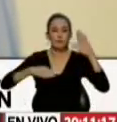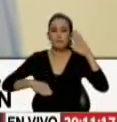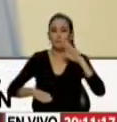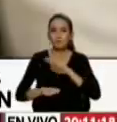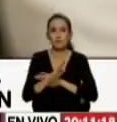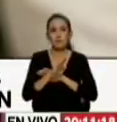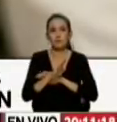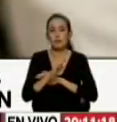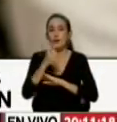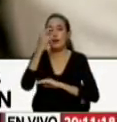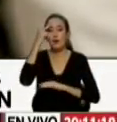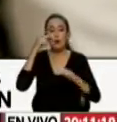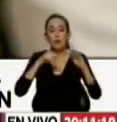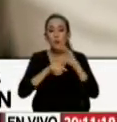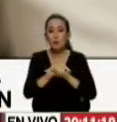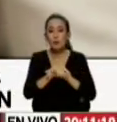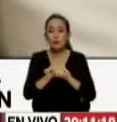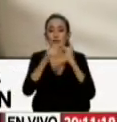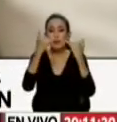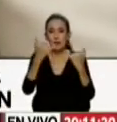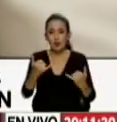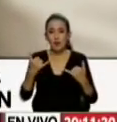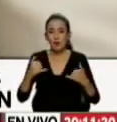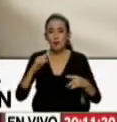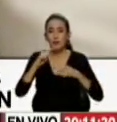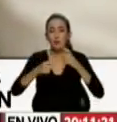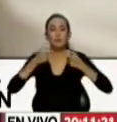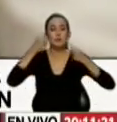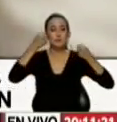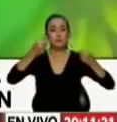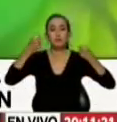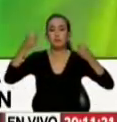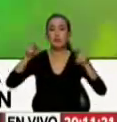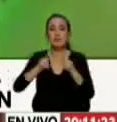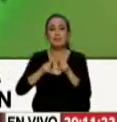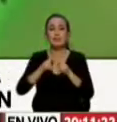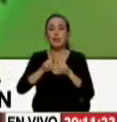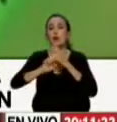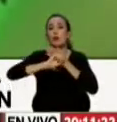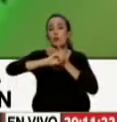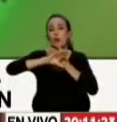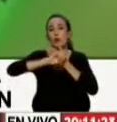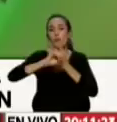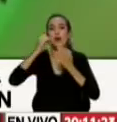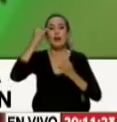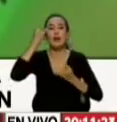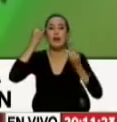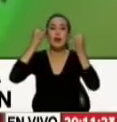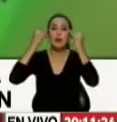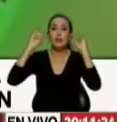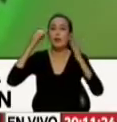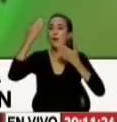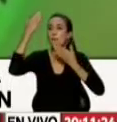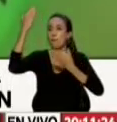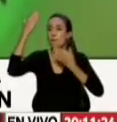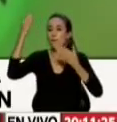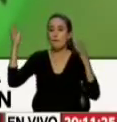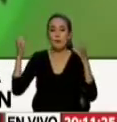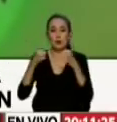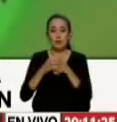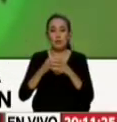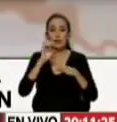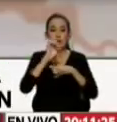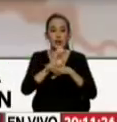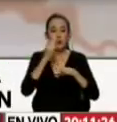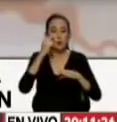la intervención directa del Ejecutivo en una campaña de propaganda que, según sostuvo, no contribuyó a fortalecer la postura de